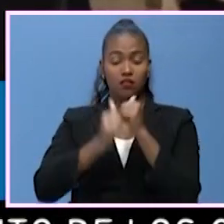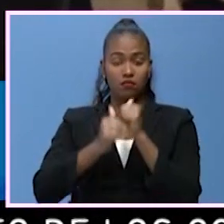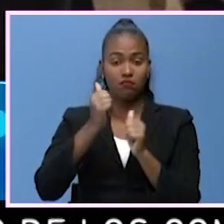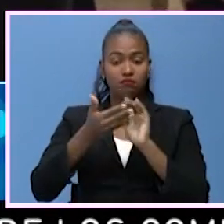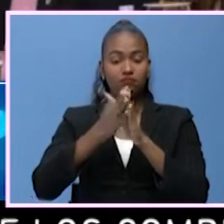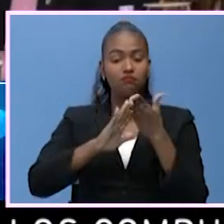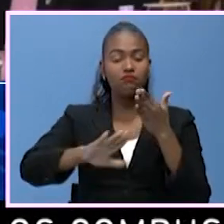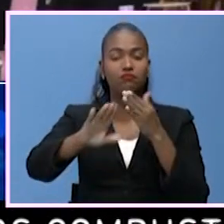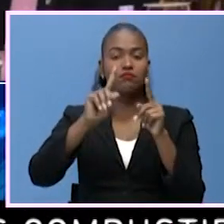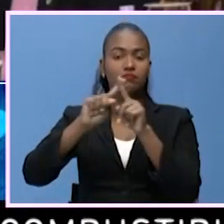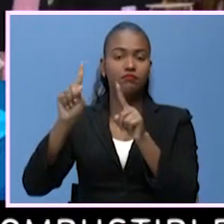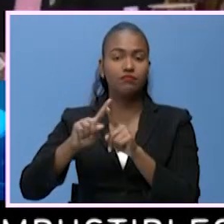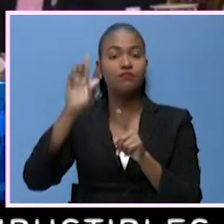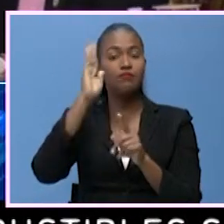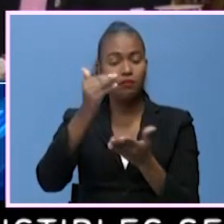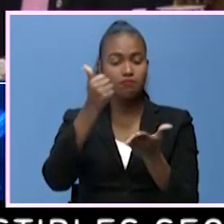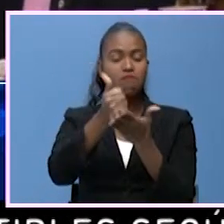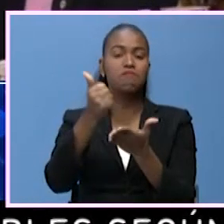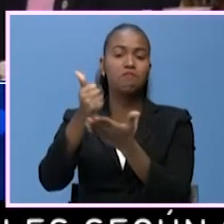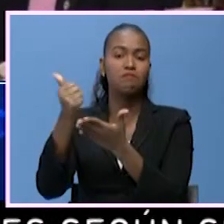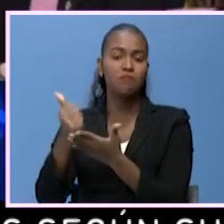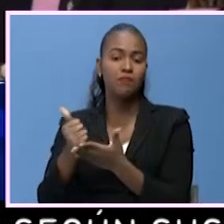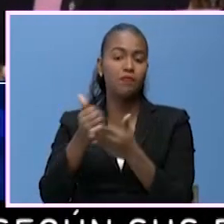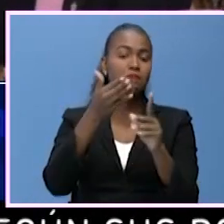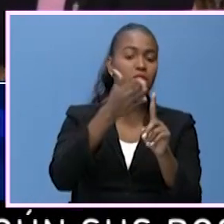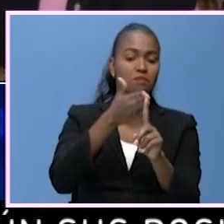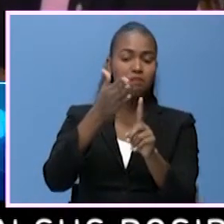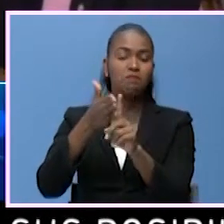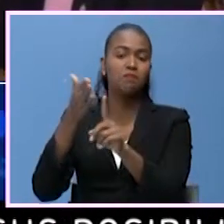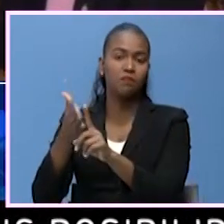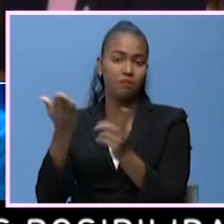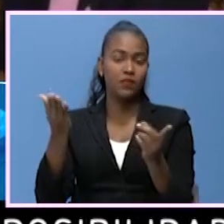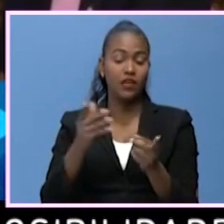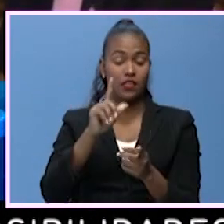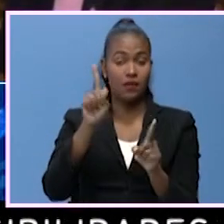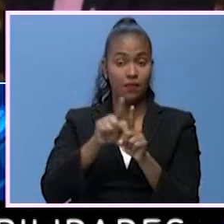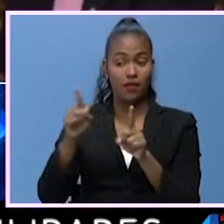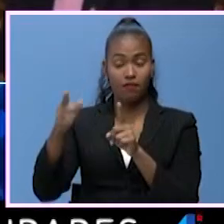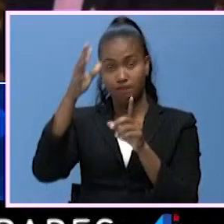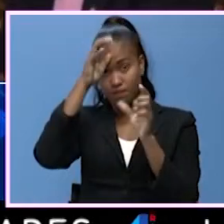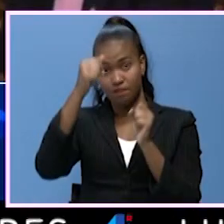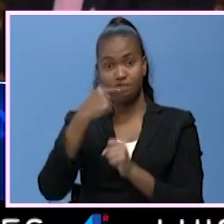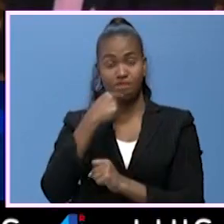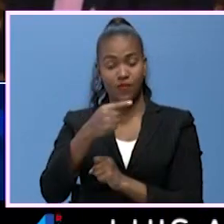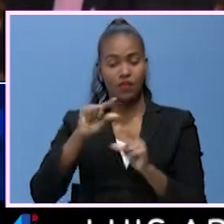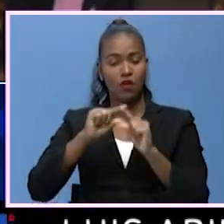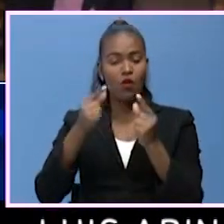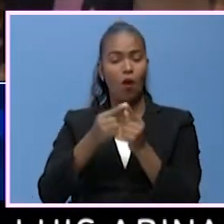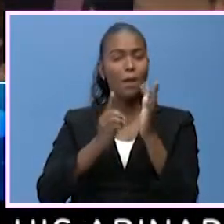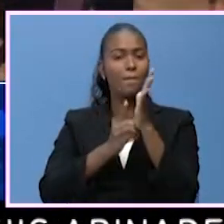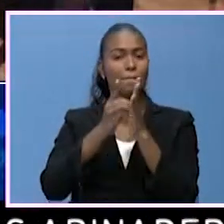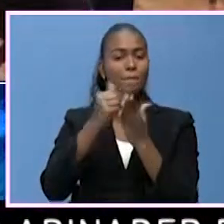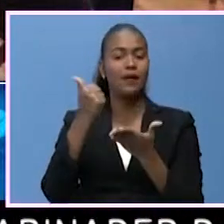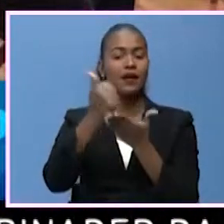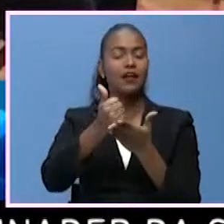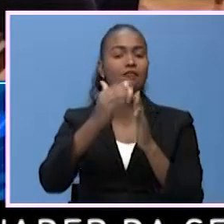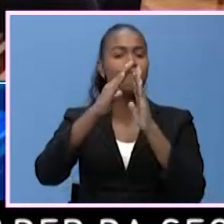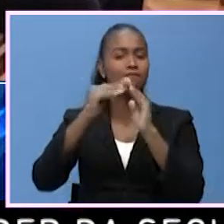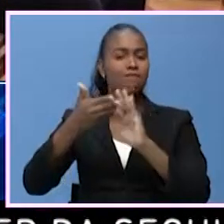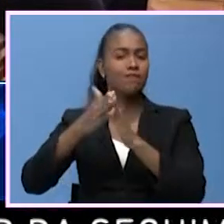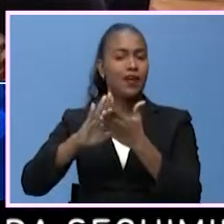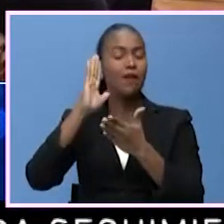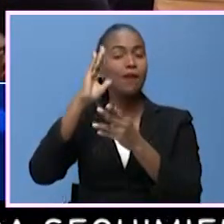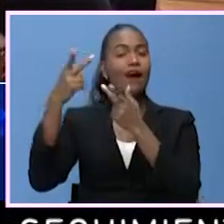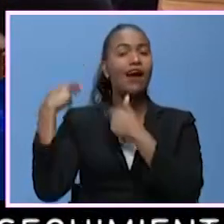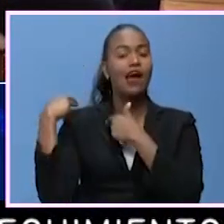las comunidades se irán solucionando por nivel de prioridad. En ese orden, Abinader indicó que la Comisión de Desarrollo Barrial será responsable